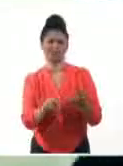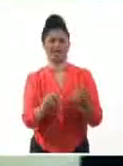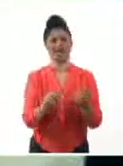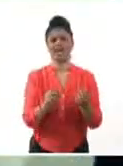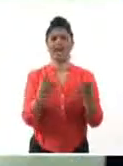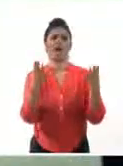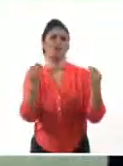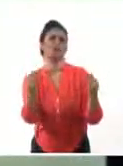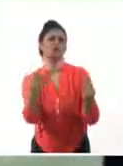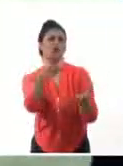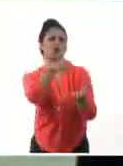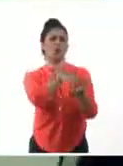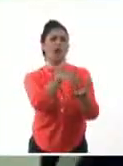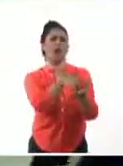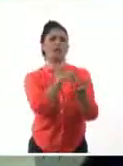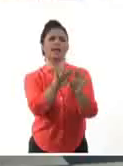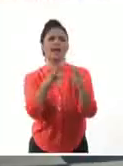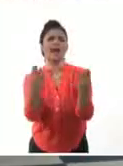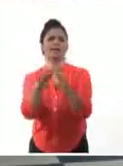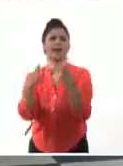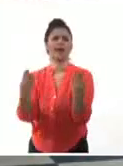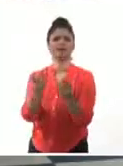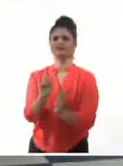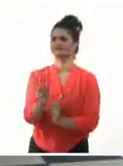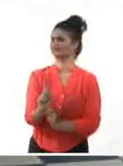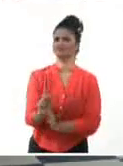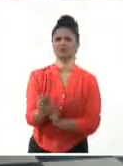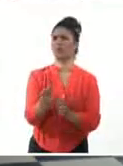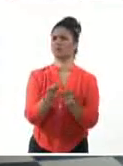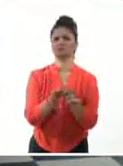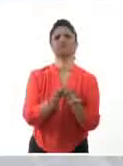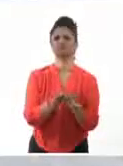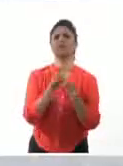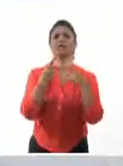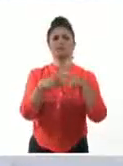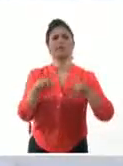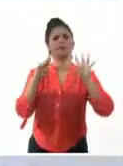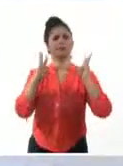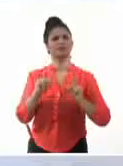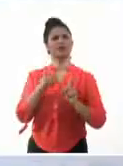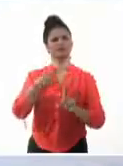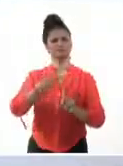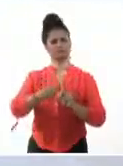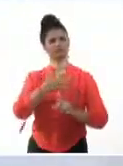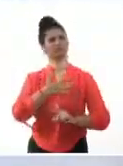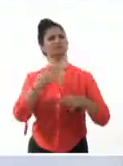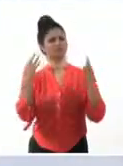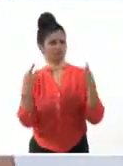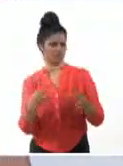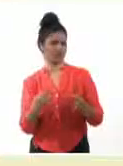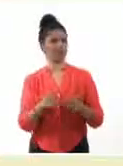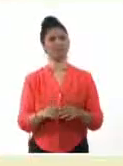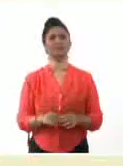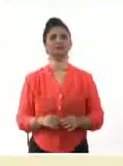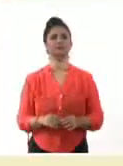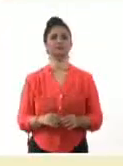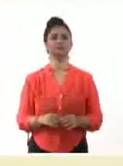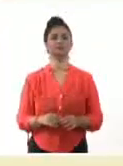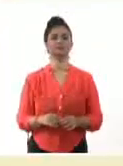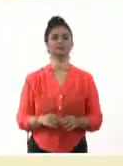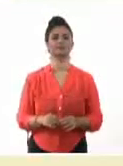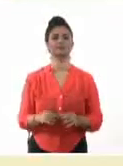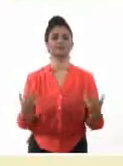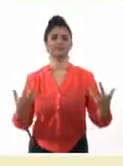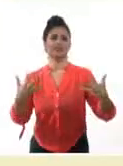ciencia, tecnología e innovación, y que es un propósito crecer en las entidades, sin embargo, bueno, pues, tanto en el tema